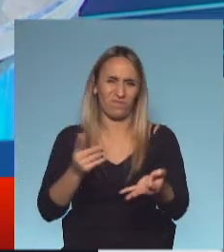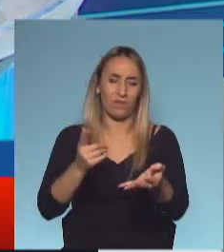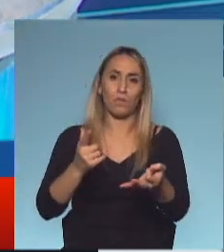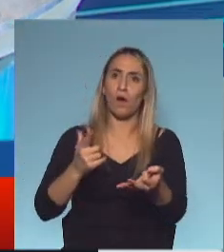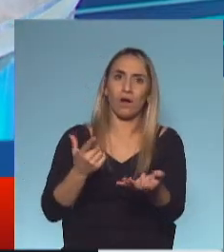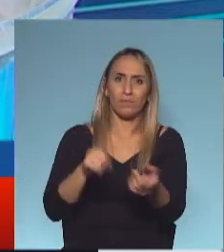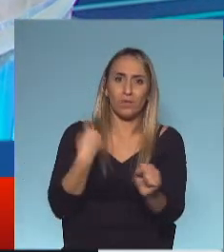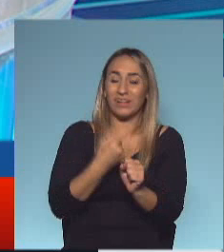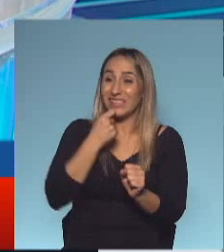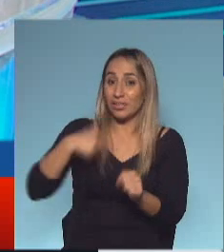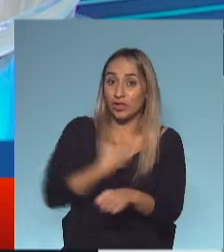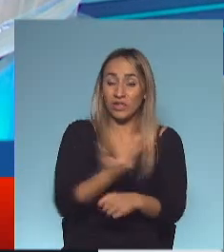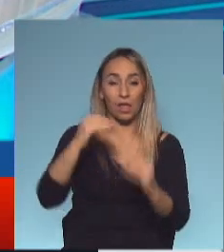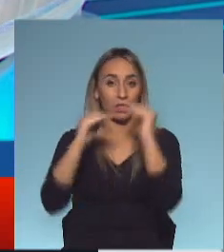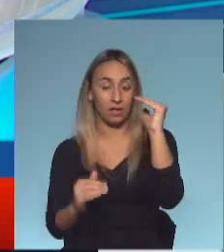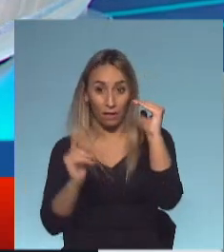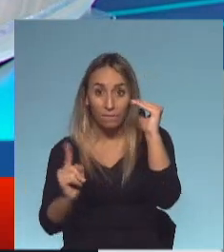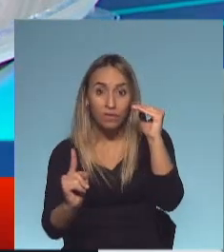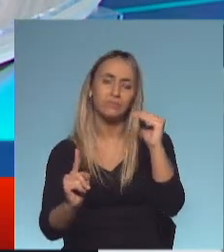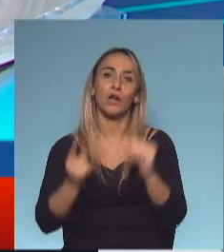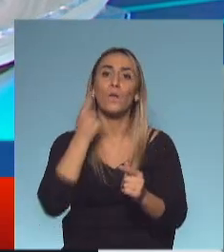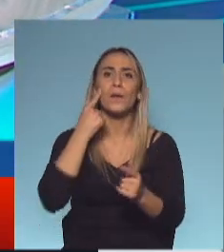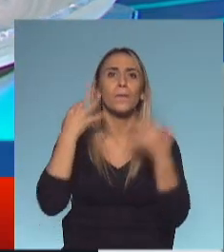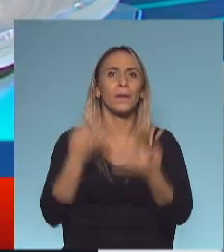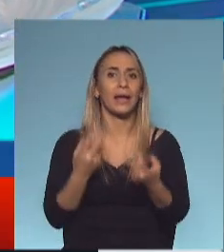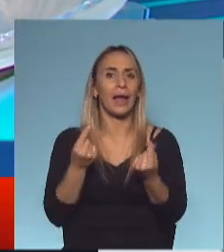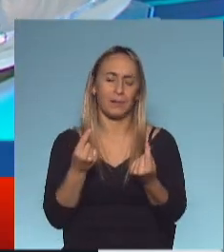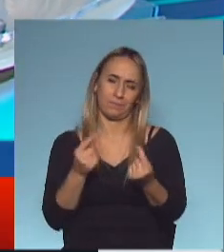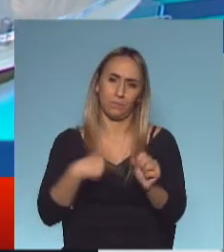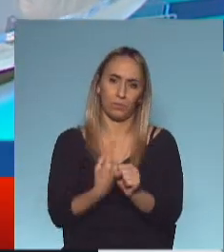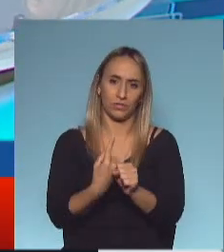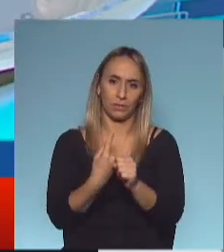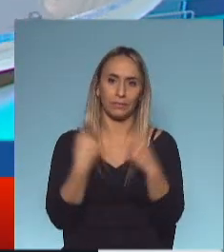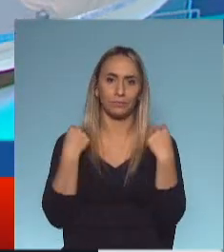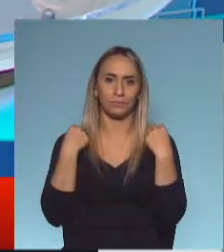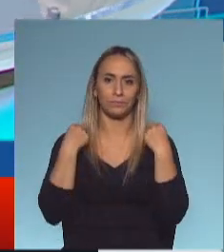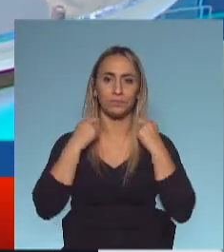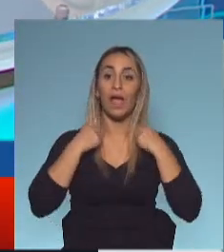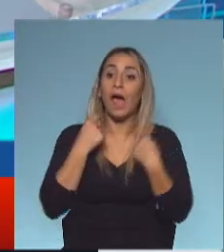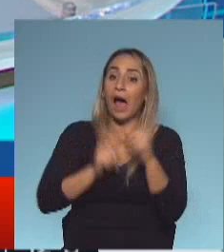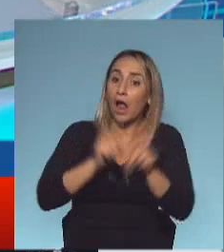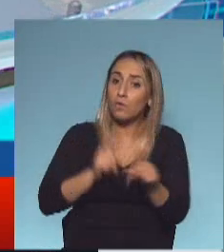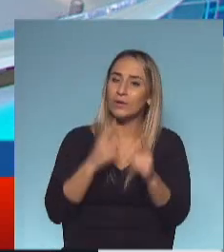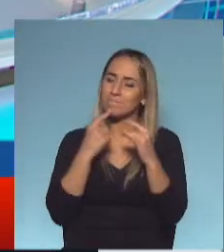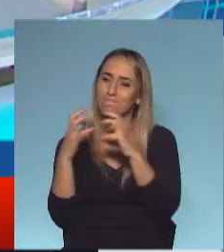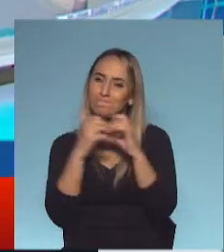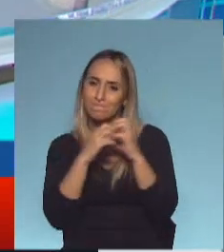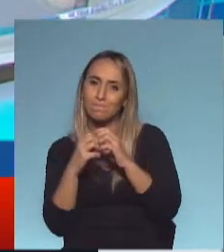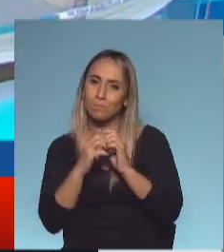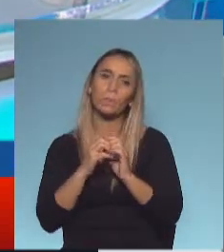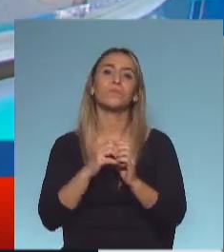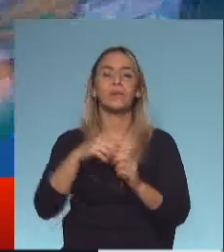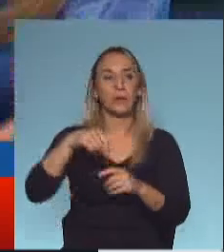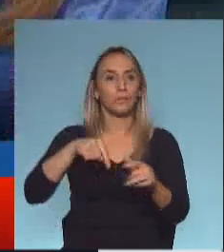desigualitaria como la que tenemos ahora. Sí, hay discusiones que cuando se dan acá generan una